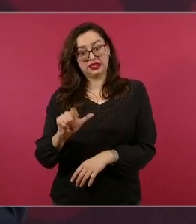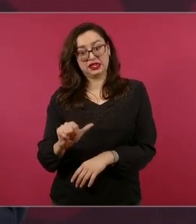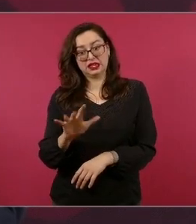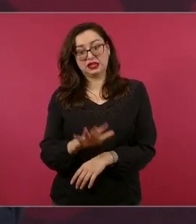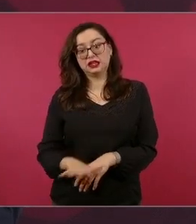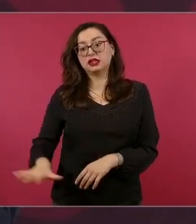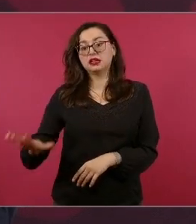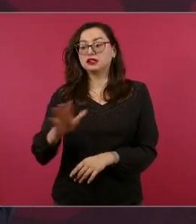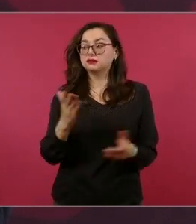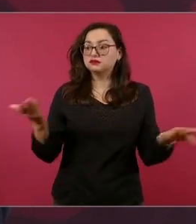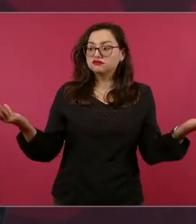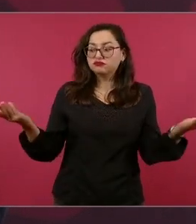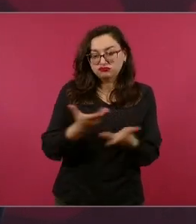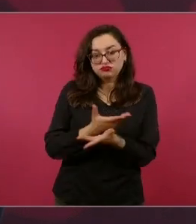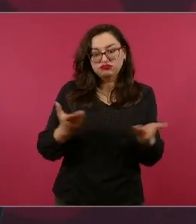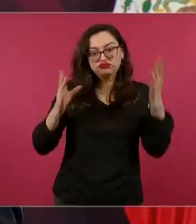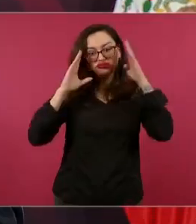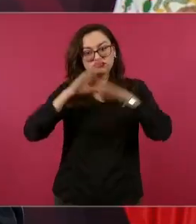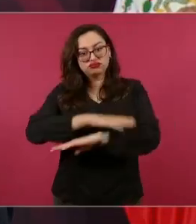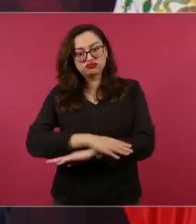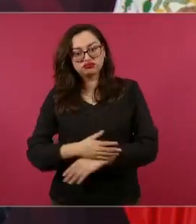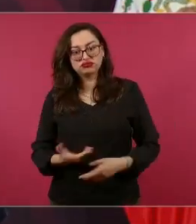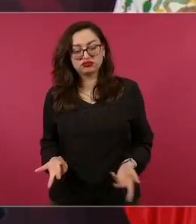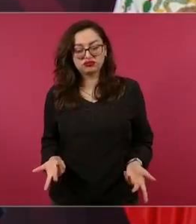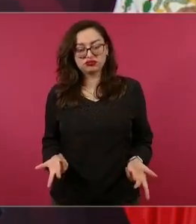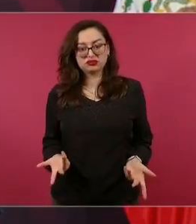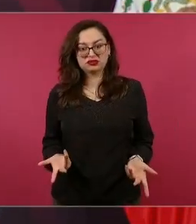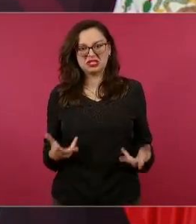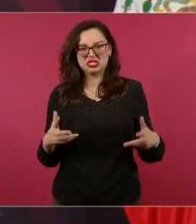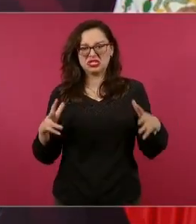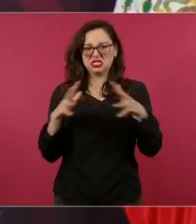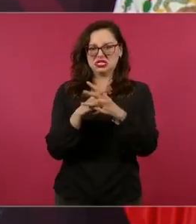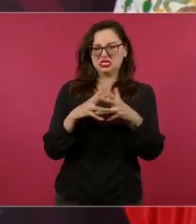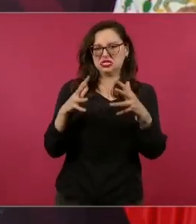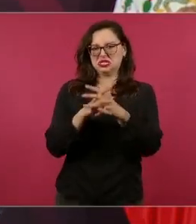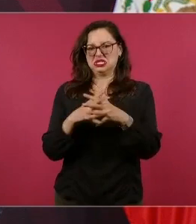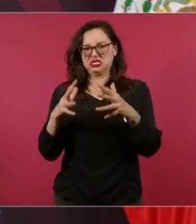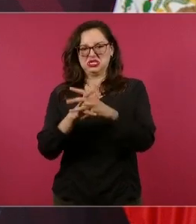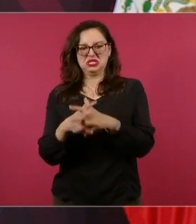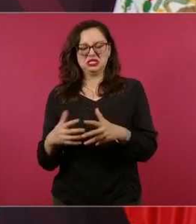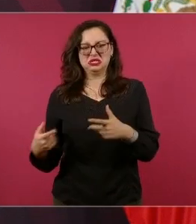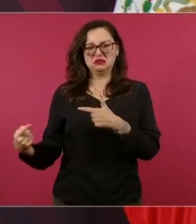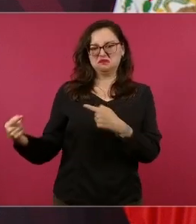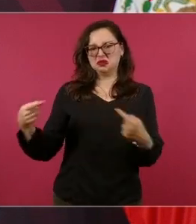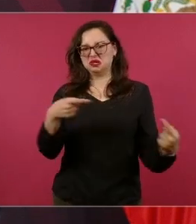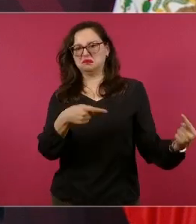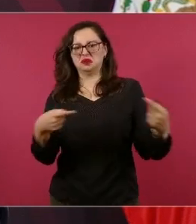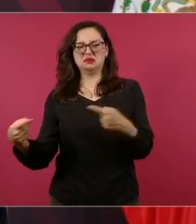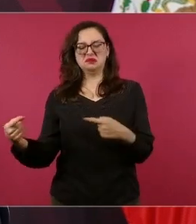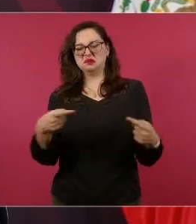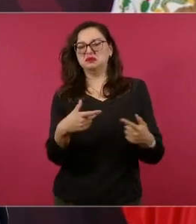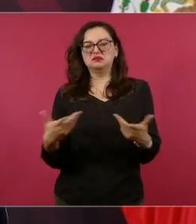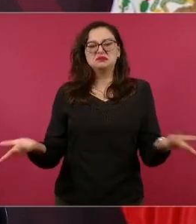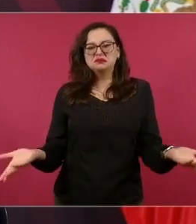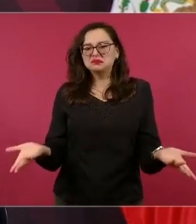a la reconciliación. No se gana nada con la confrontación, con los pleitos.